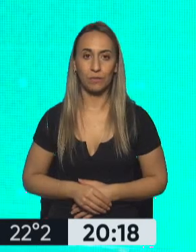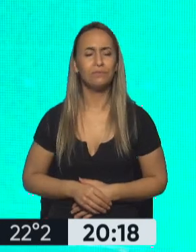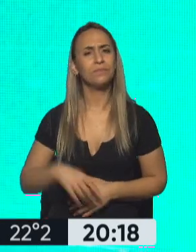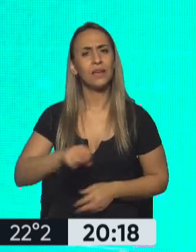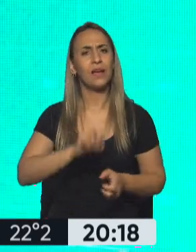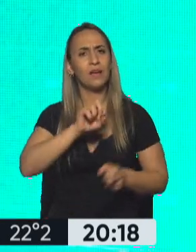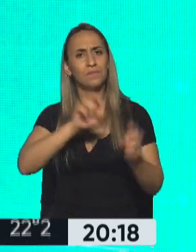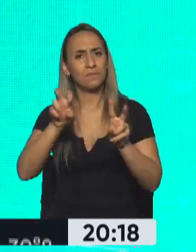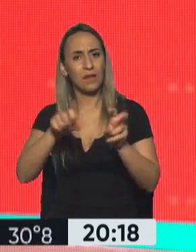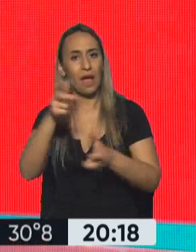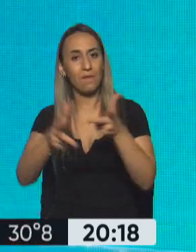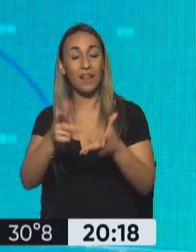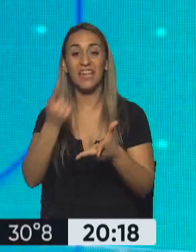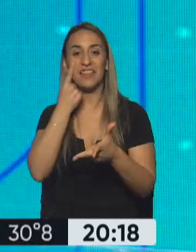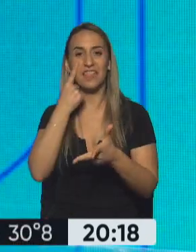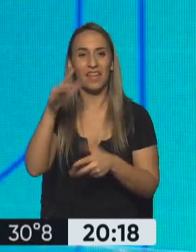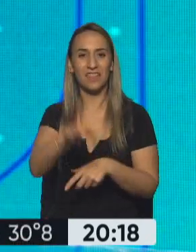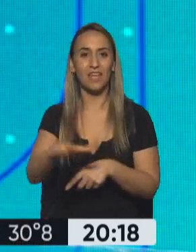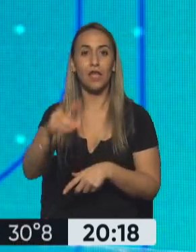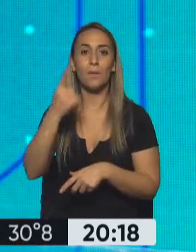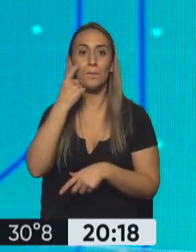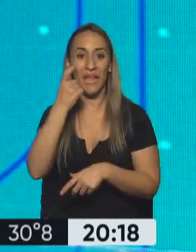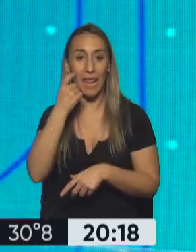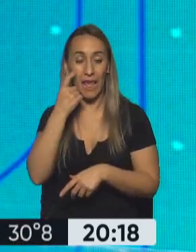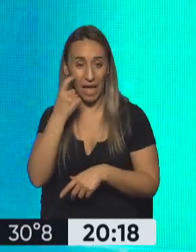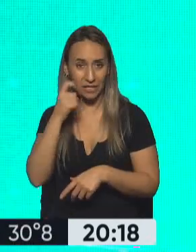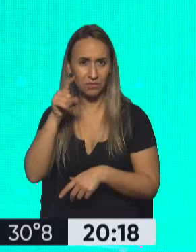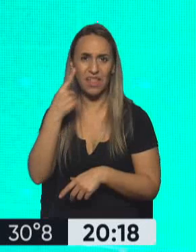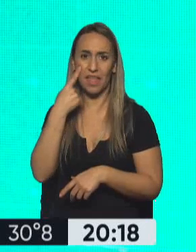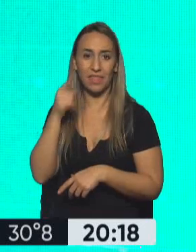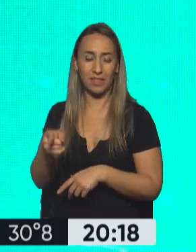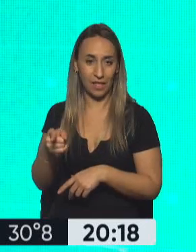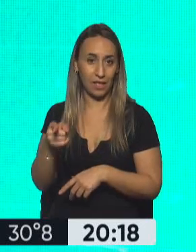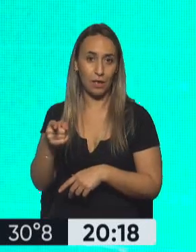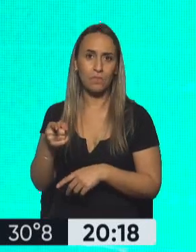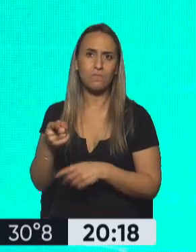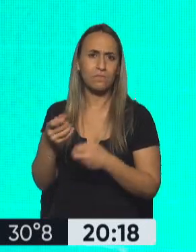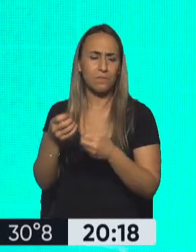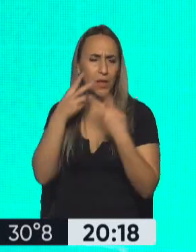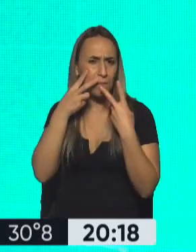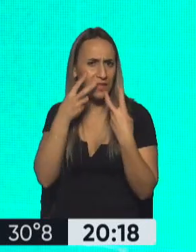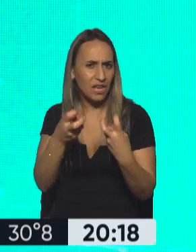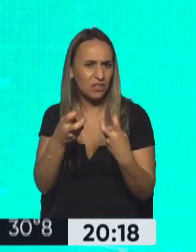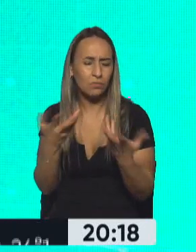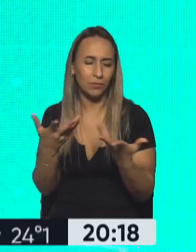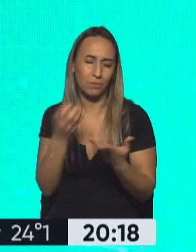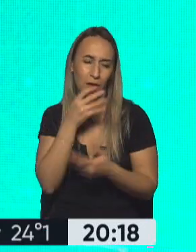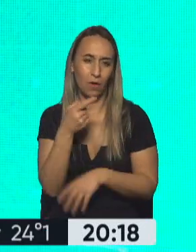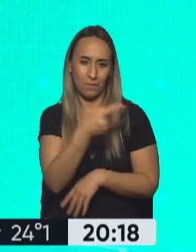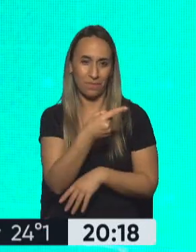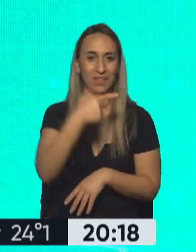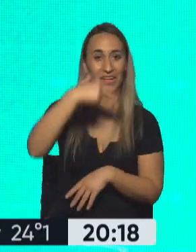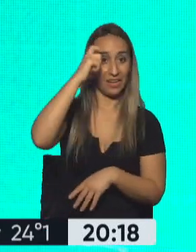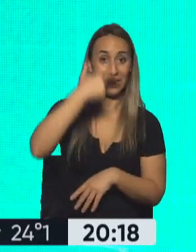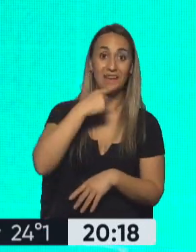Vamos a hablar del intendente de Pilar, Nicolás Ducoté. Por él pesa una investigación. Lo va a contar Néstor